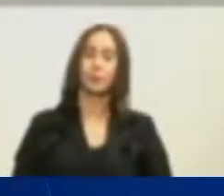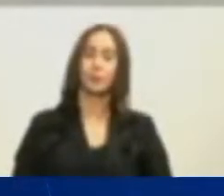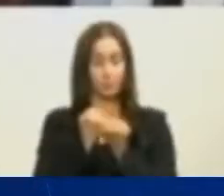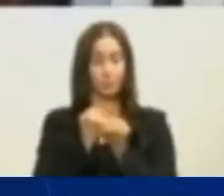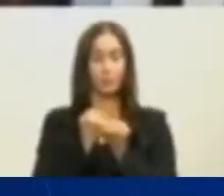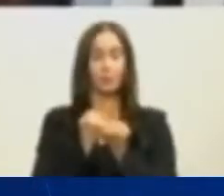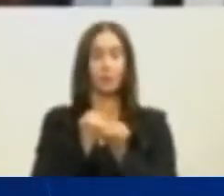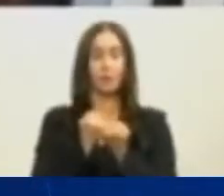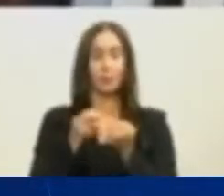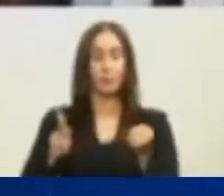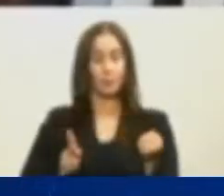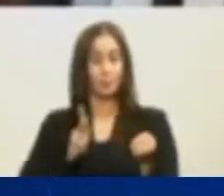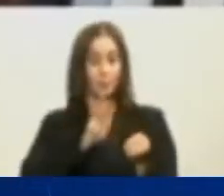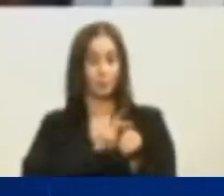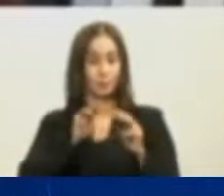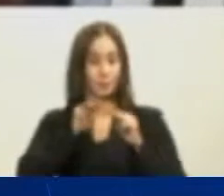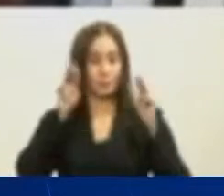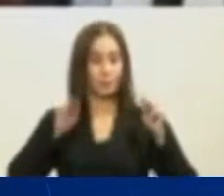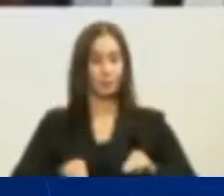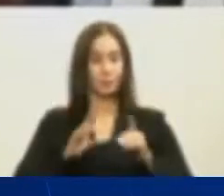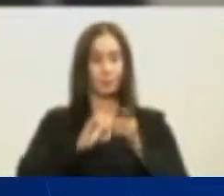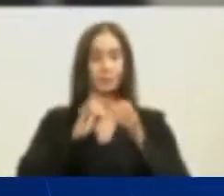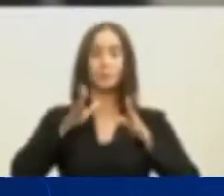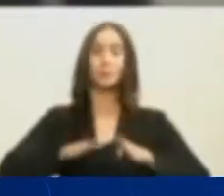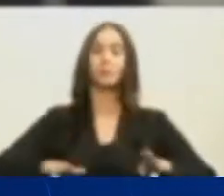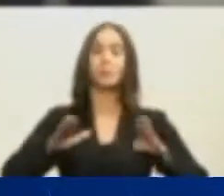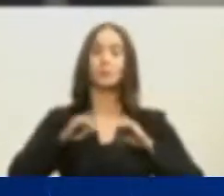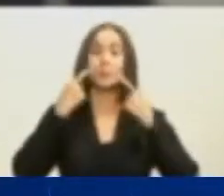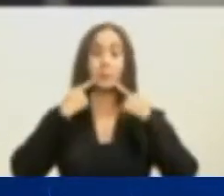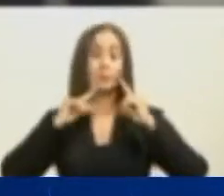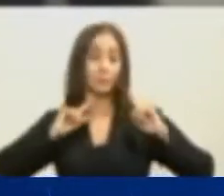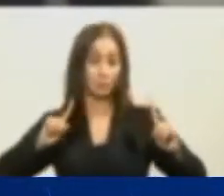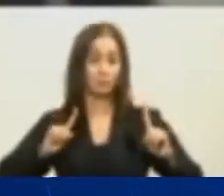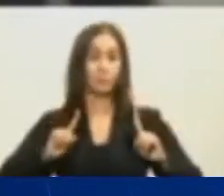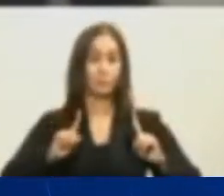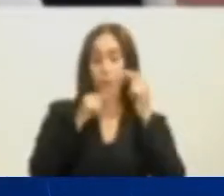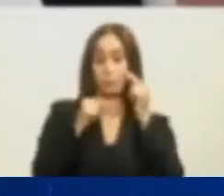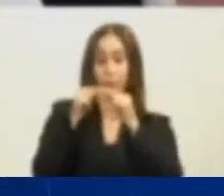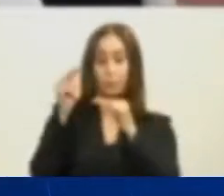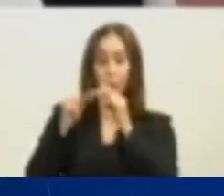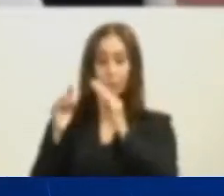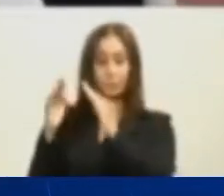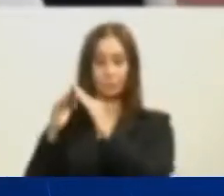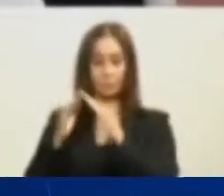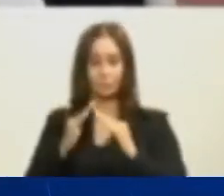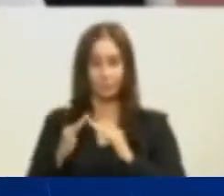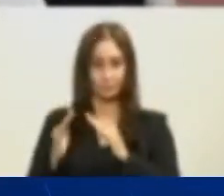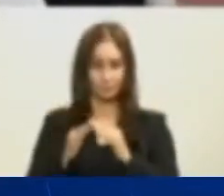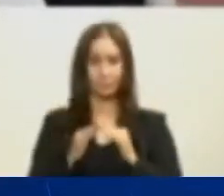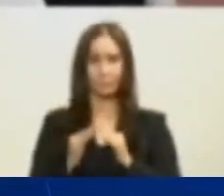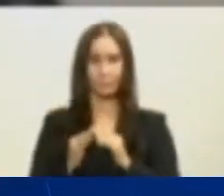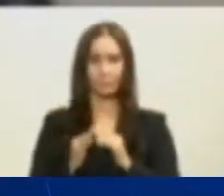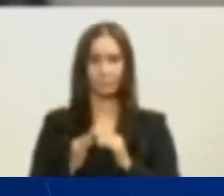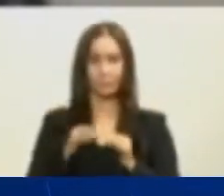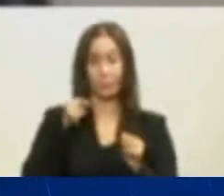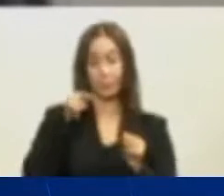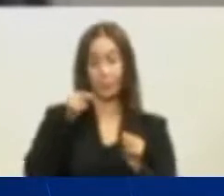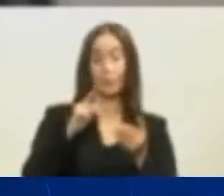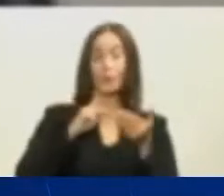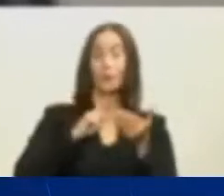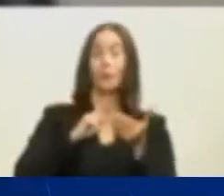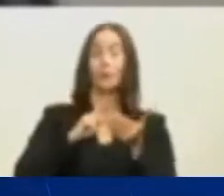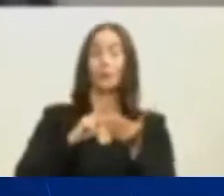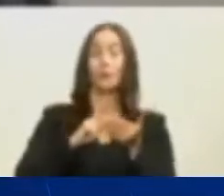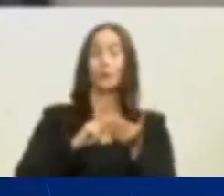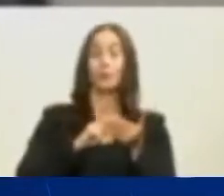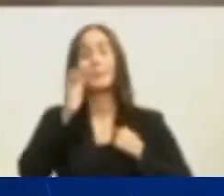en materia de vivienda y con el compromiso en esta gestión de asegurar las condiciones de acceso a viviendas a todos los dominicanos. Mencionó el mandatario que solo en el